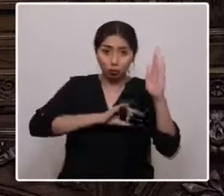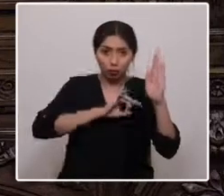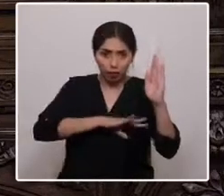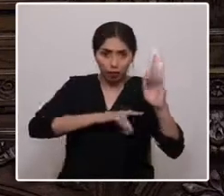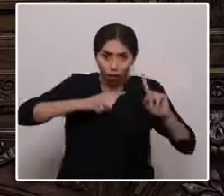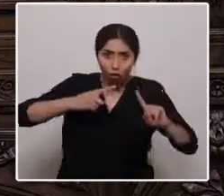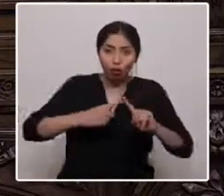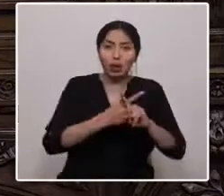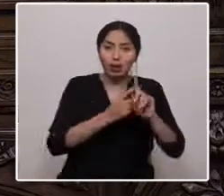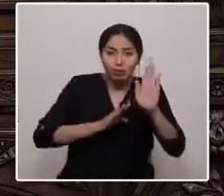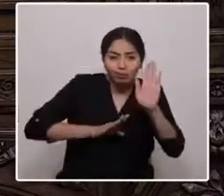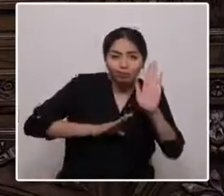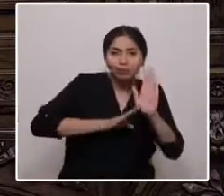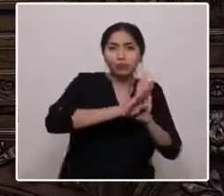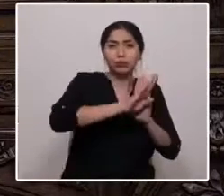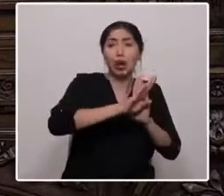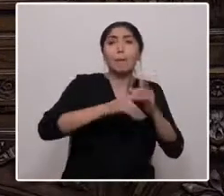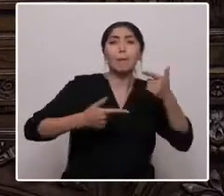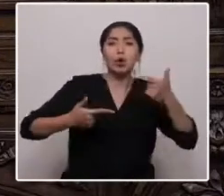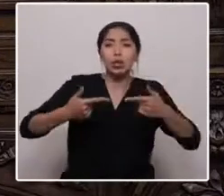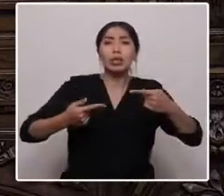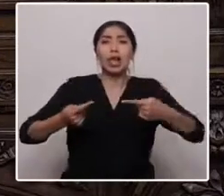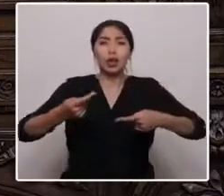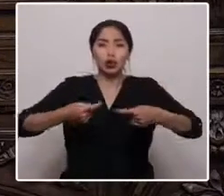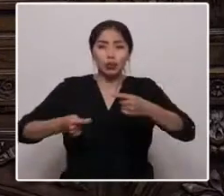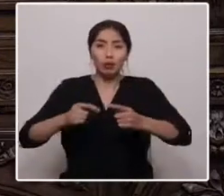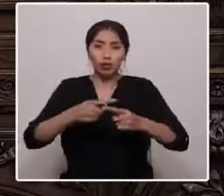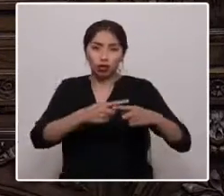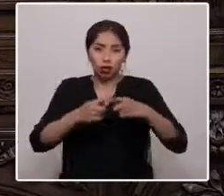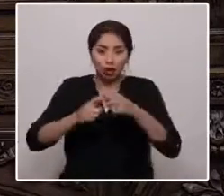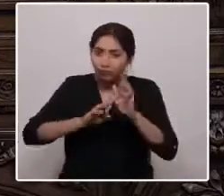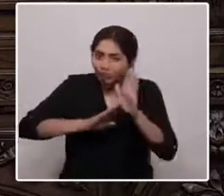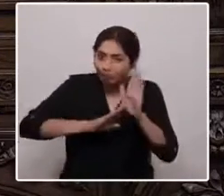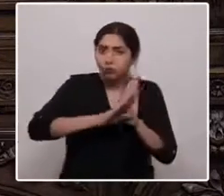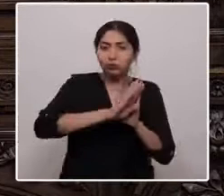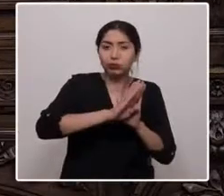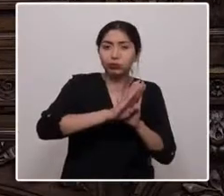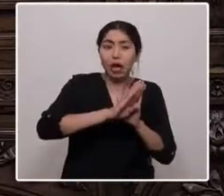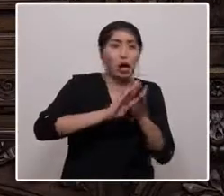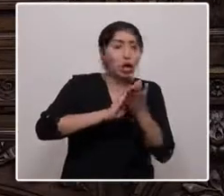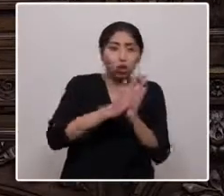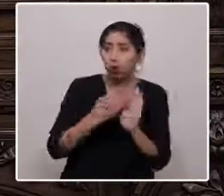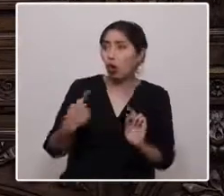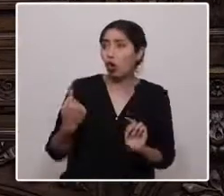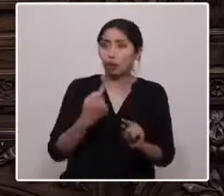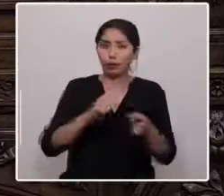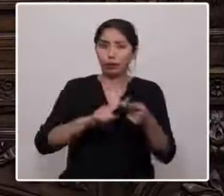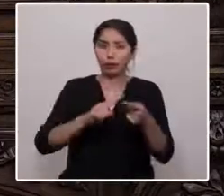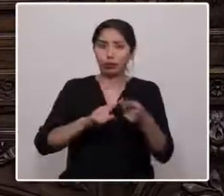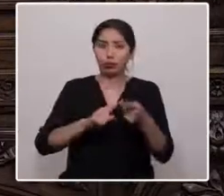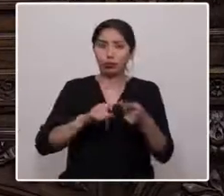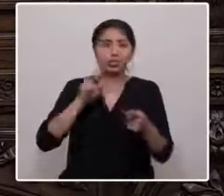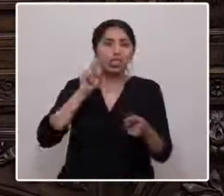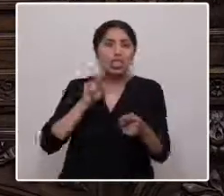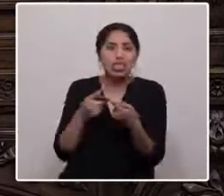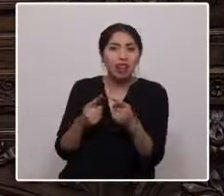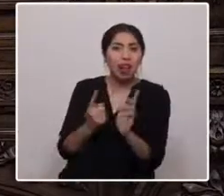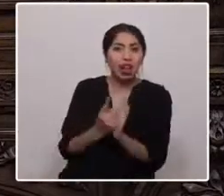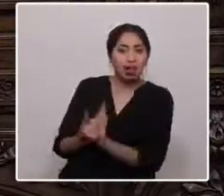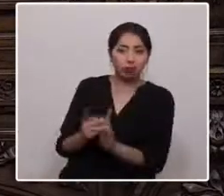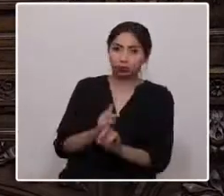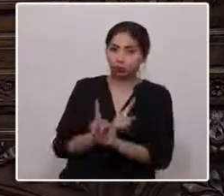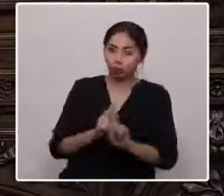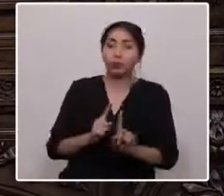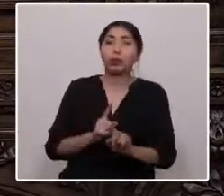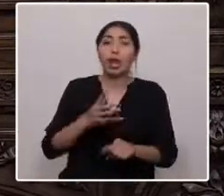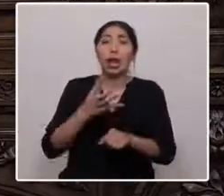económica y socialmente y nos acoja a todos sin distinción propongo 5 criterios para evaluar los textos